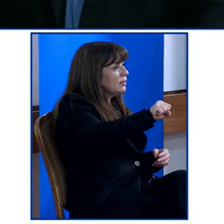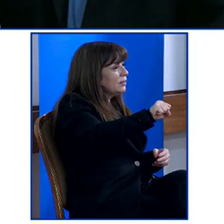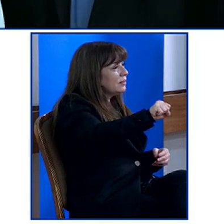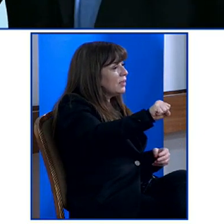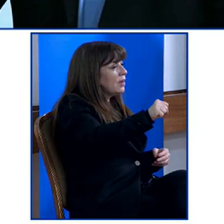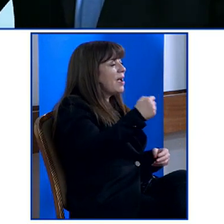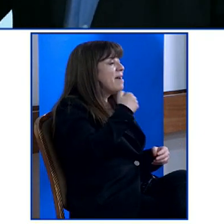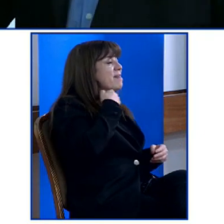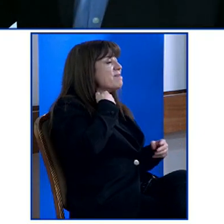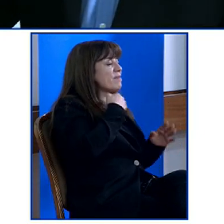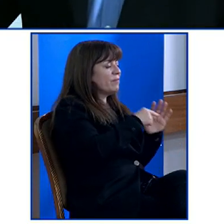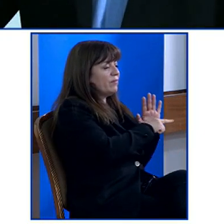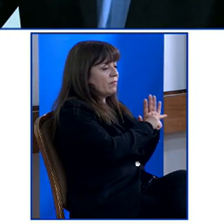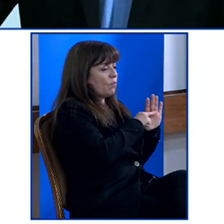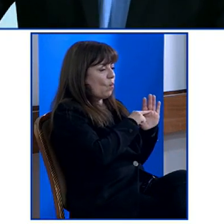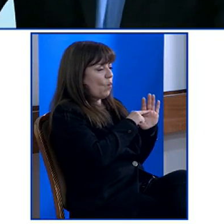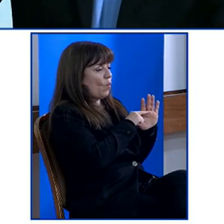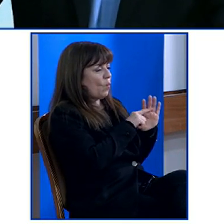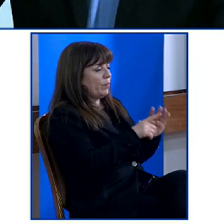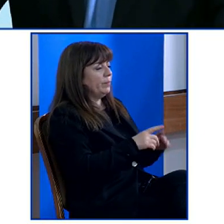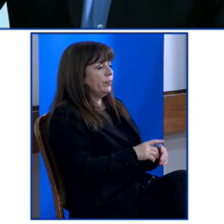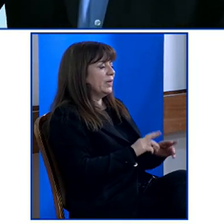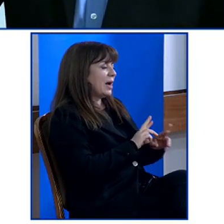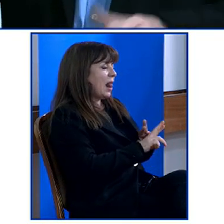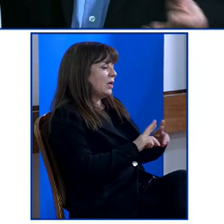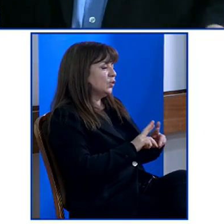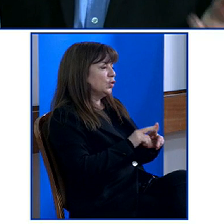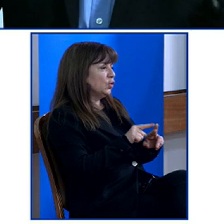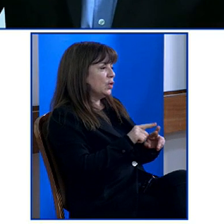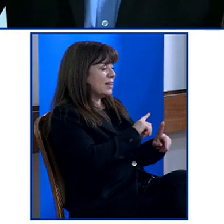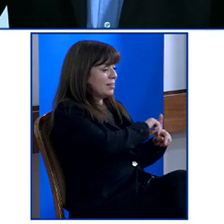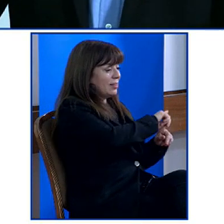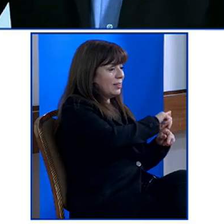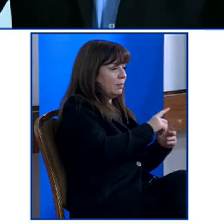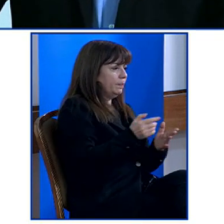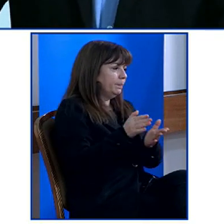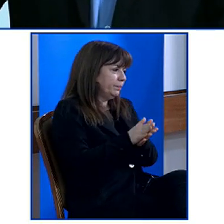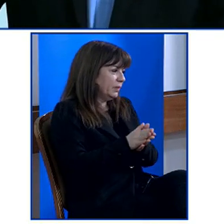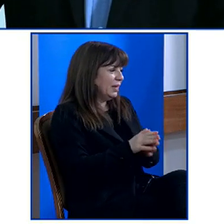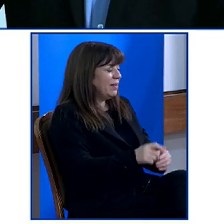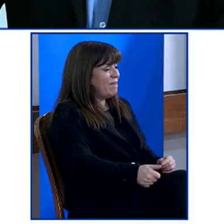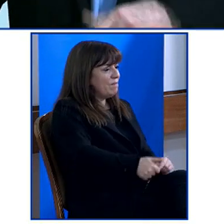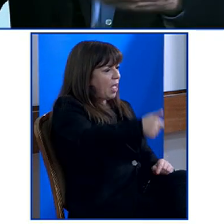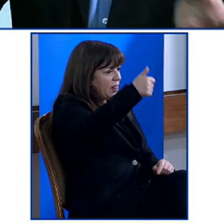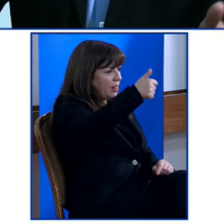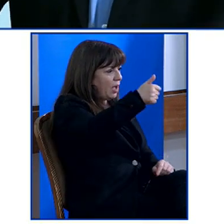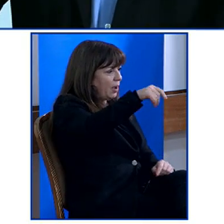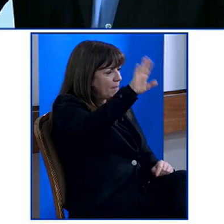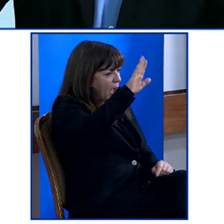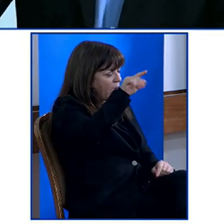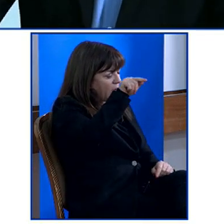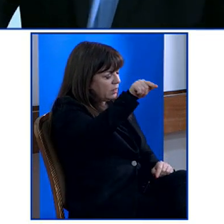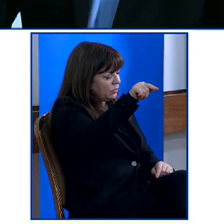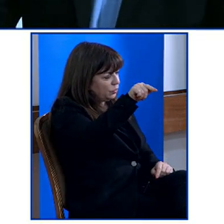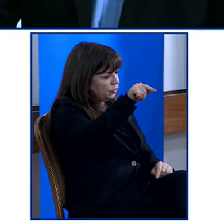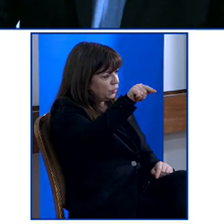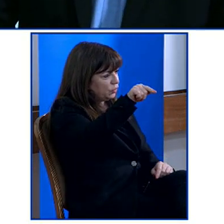los efectos, las asociaciones. Entonces, las ventajas son mayor precisión y